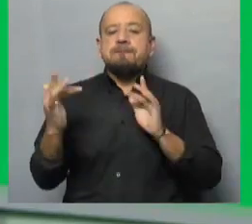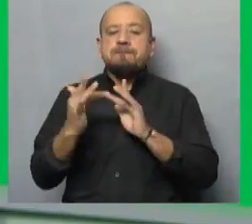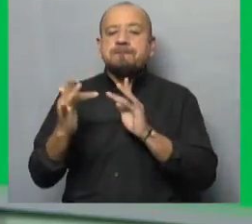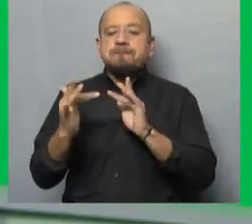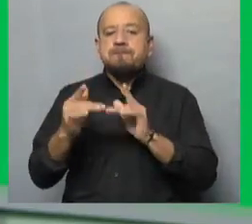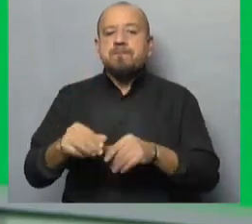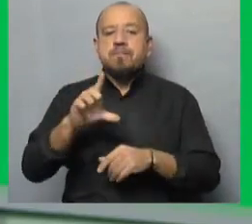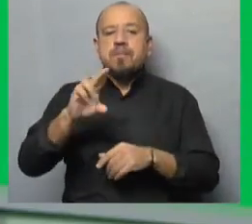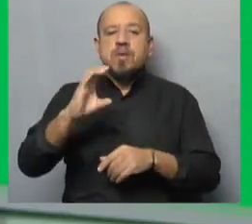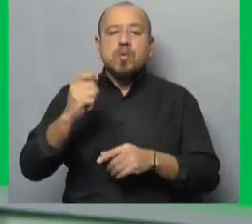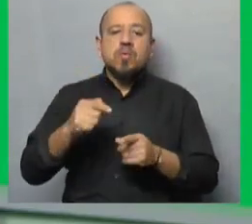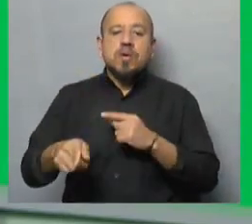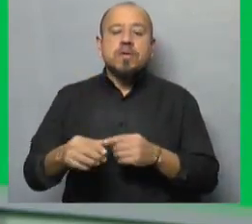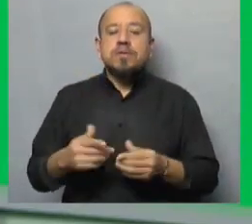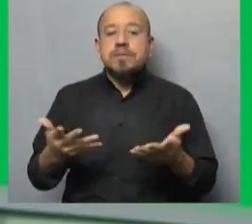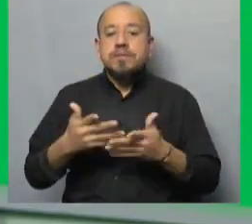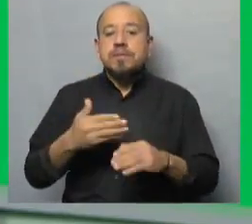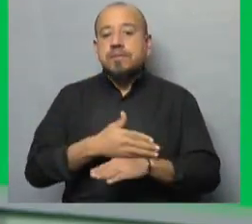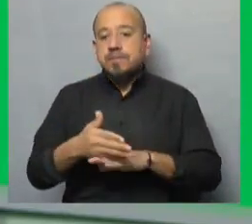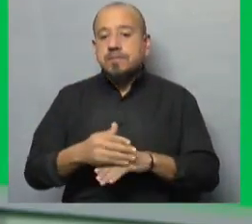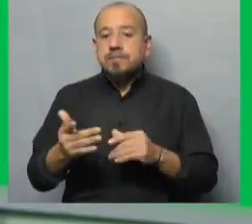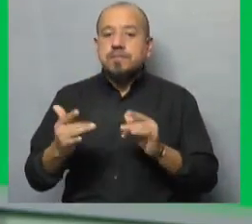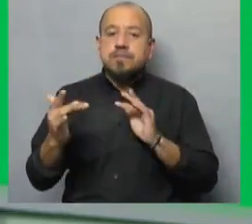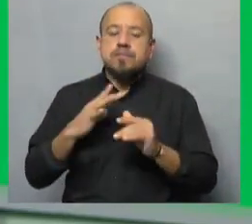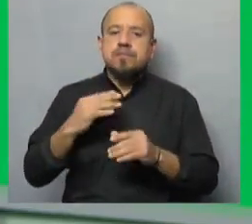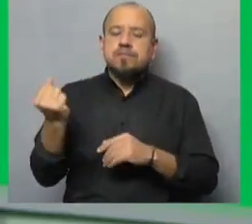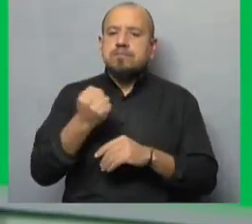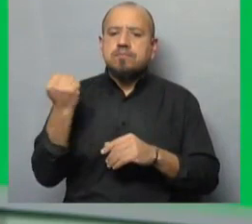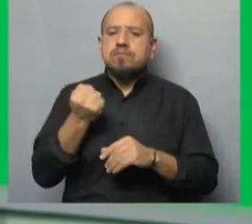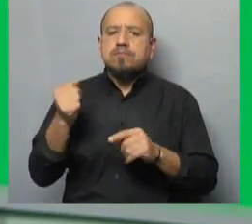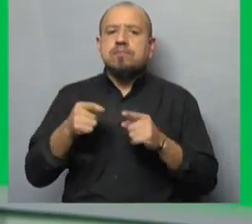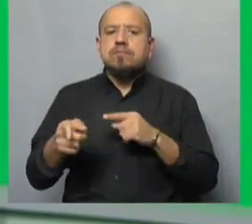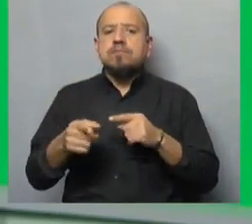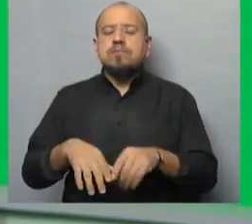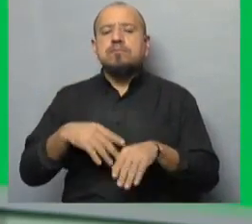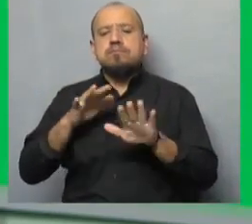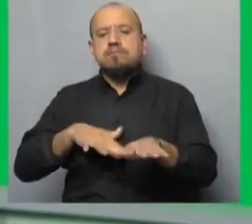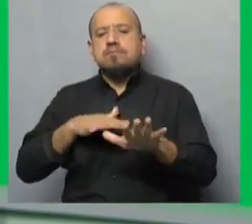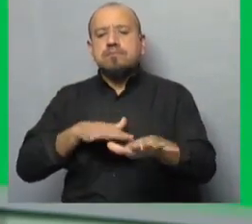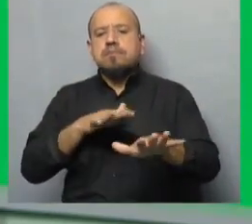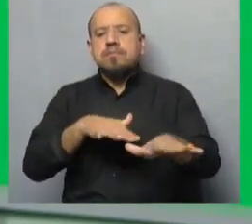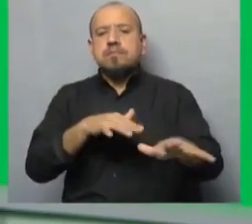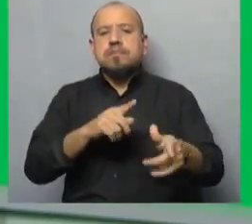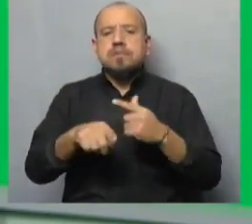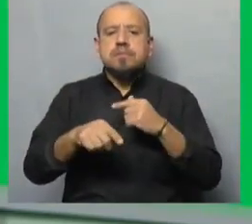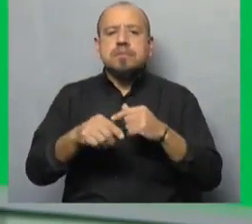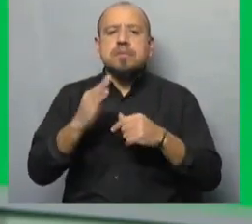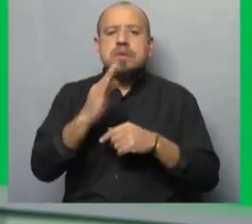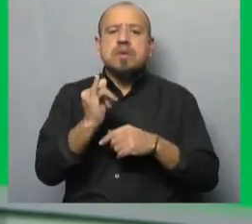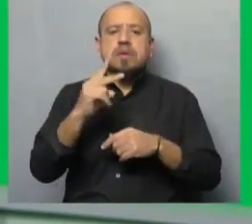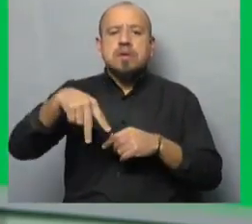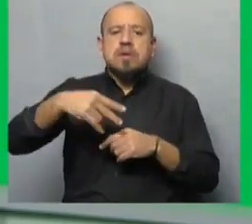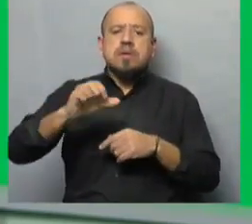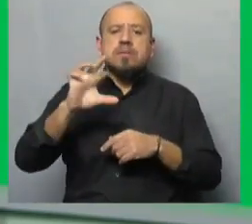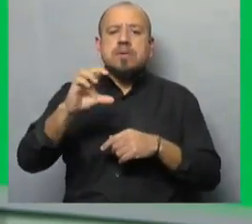de luca veloz que en algunos minutos lo vamos a tener hay una importante movilización por parte de los trabajadores del piñeiro del campo